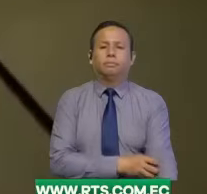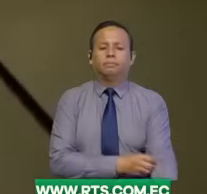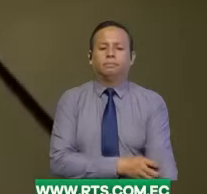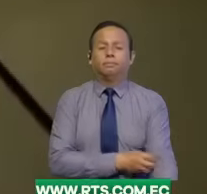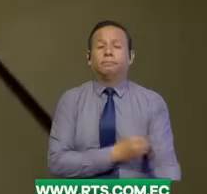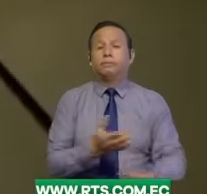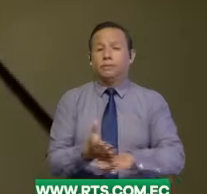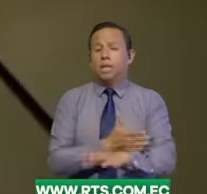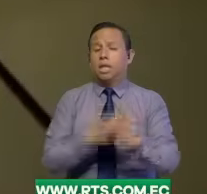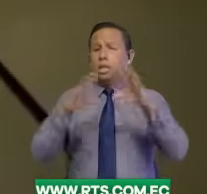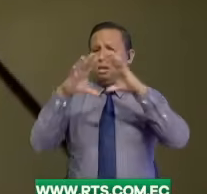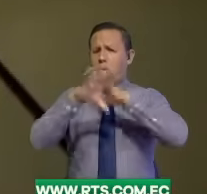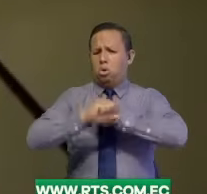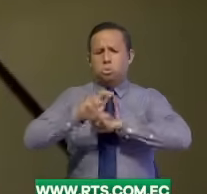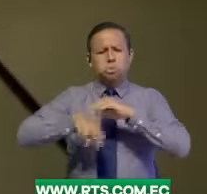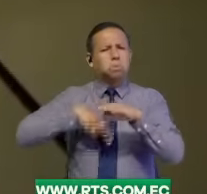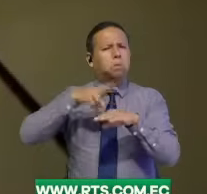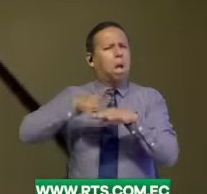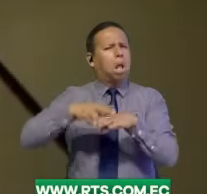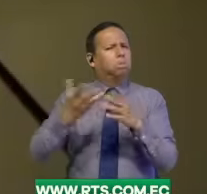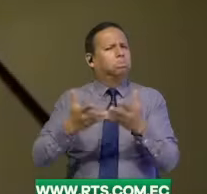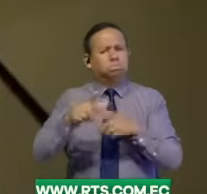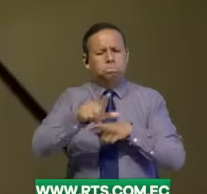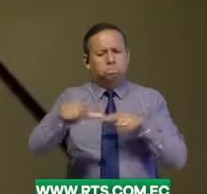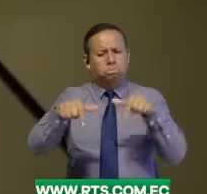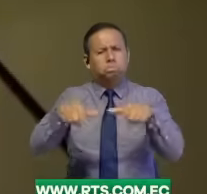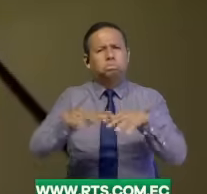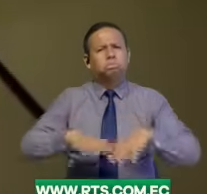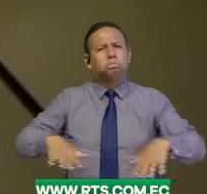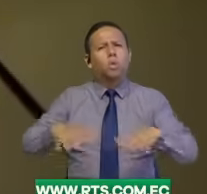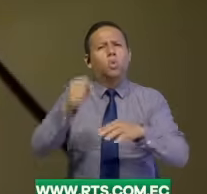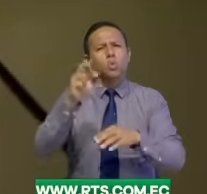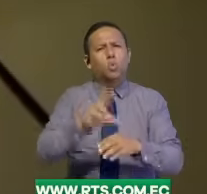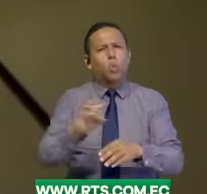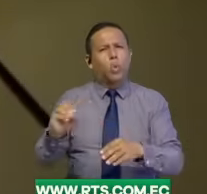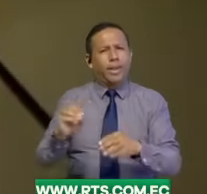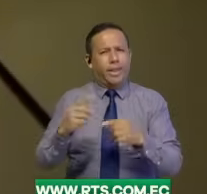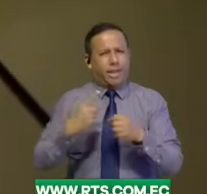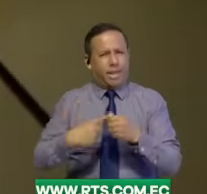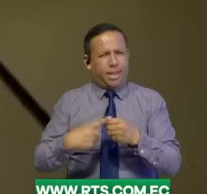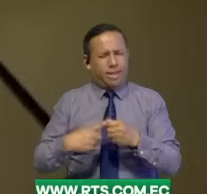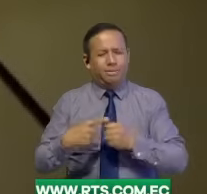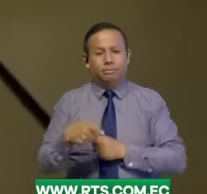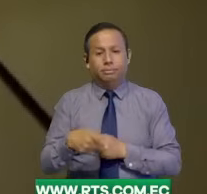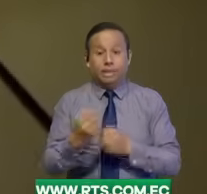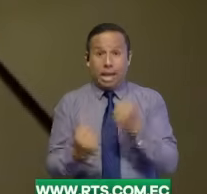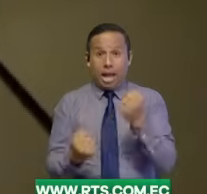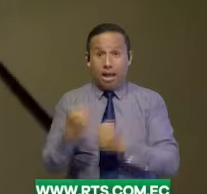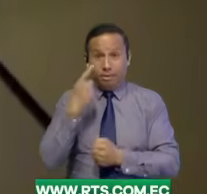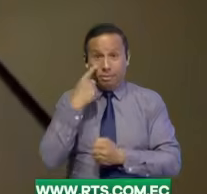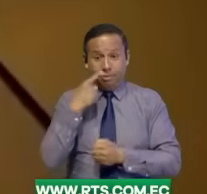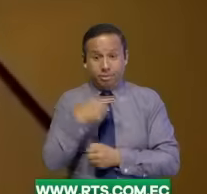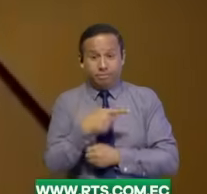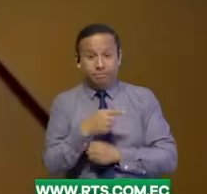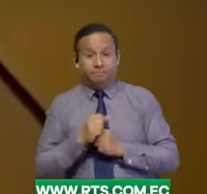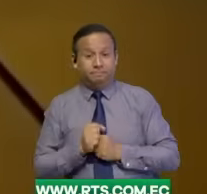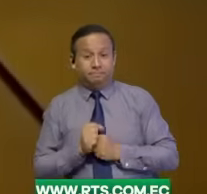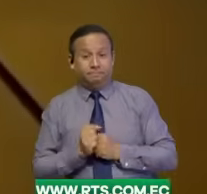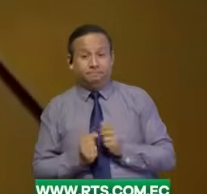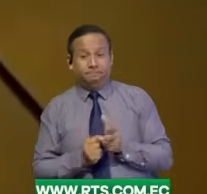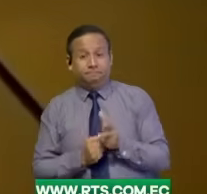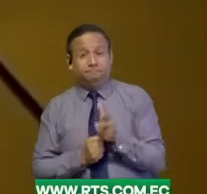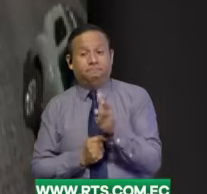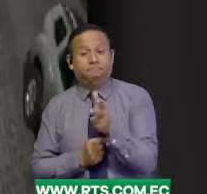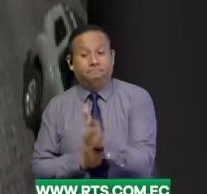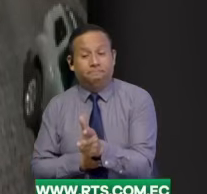La noche transcurría con normalidad en el sector de Alma Lojana, en el sur oriente de Quito. El vehículo que vemos en pantalla, con cuatro tripulantes a